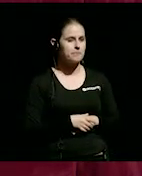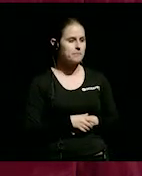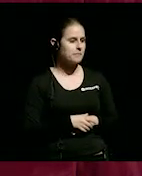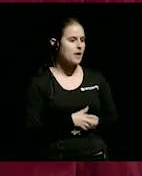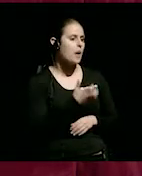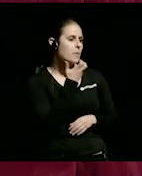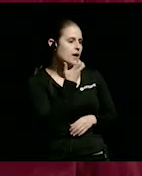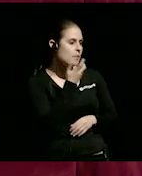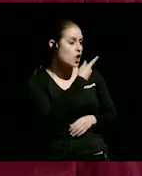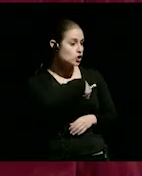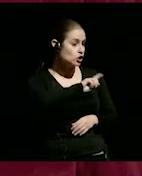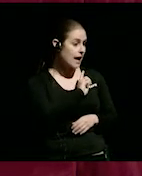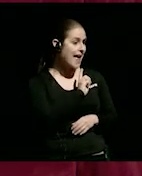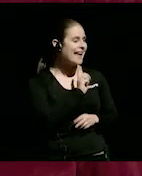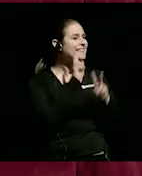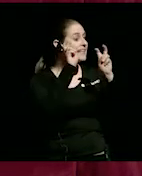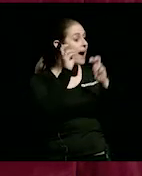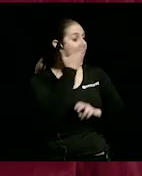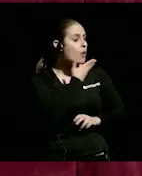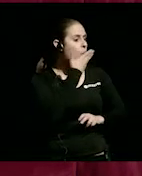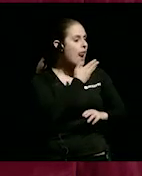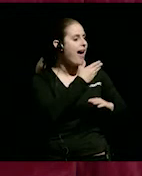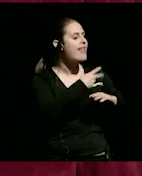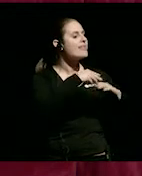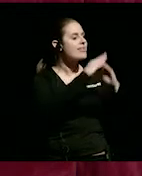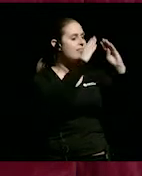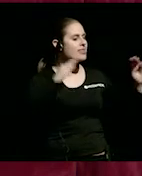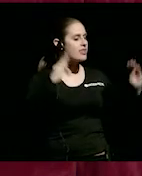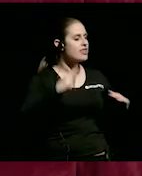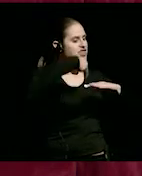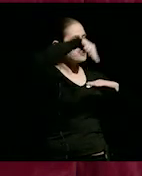las escuelas circenses con las que se han establecido contratos